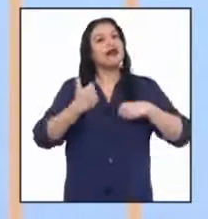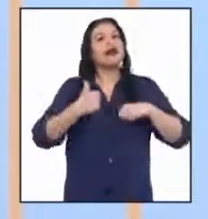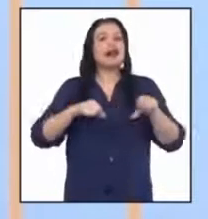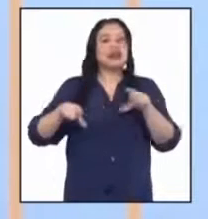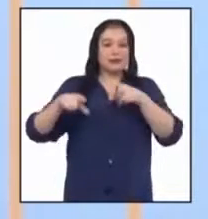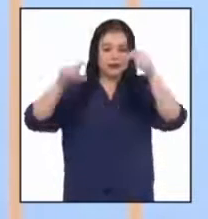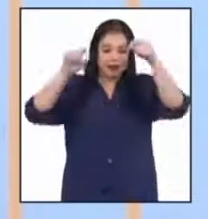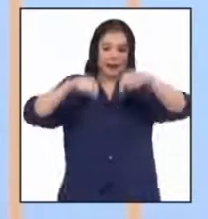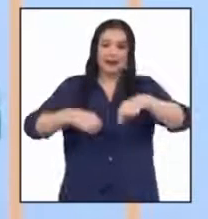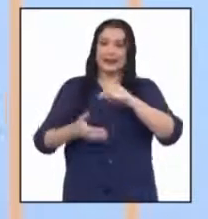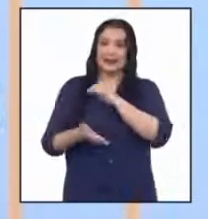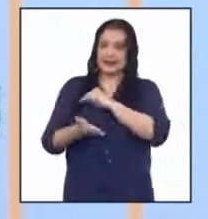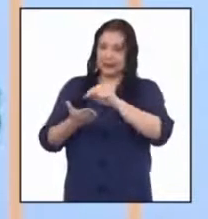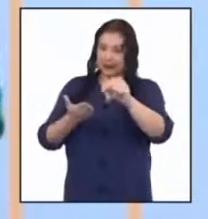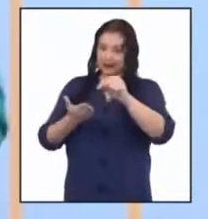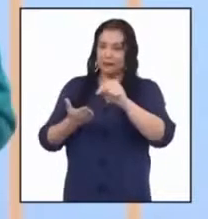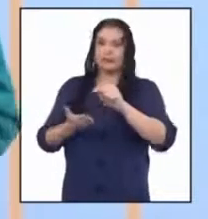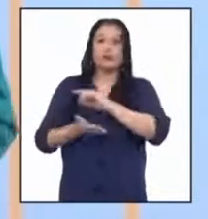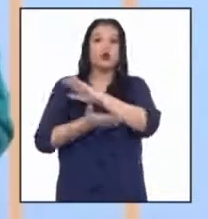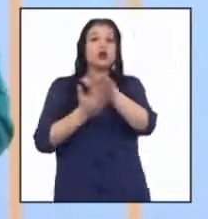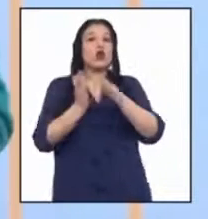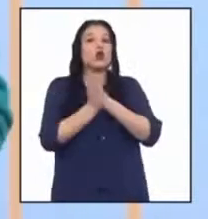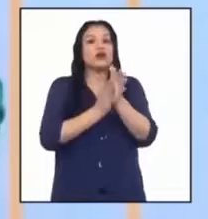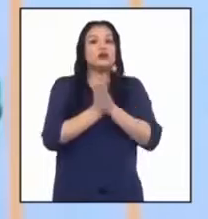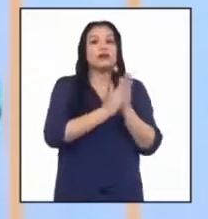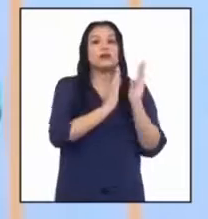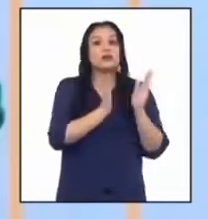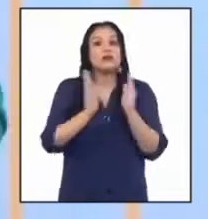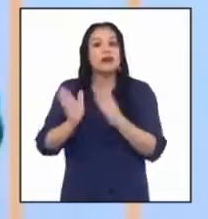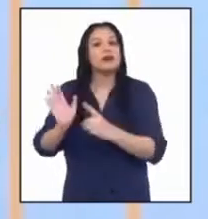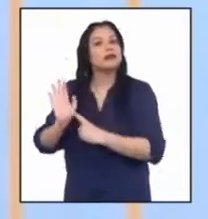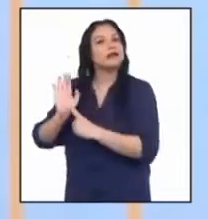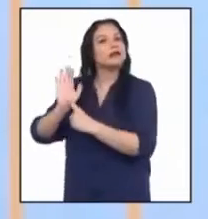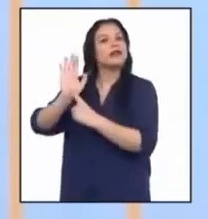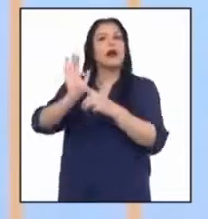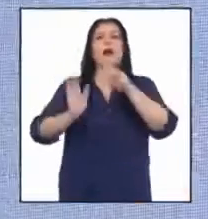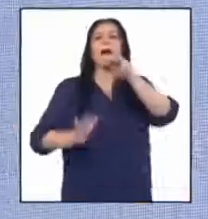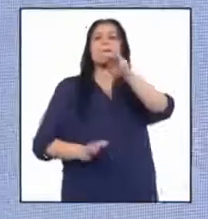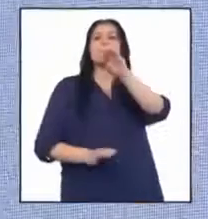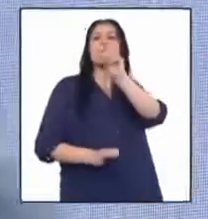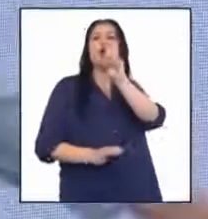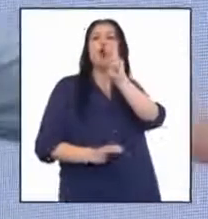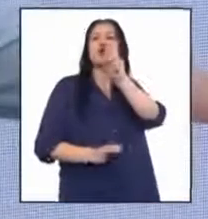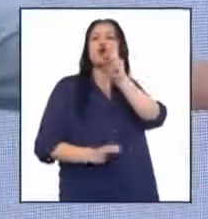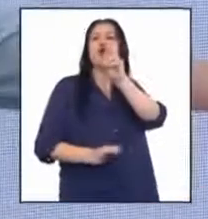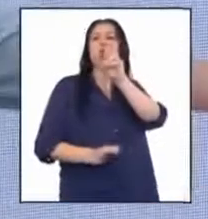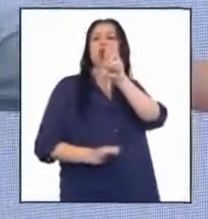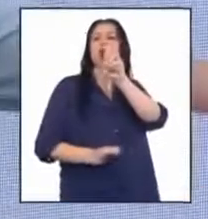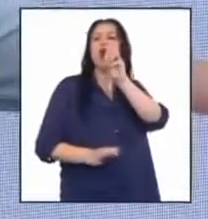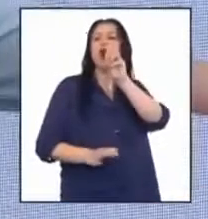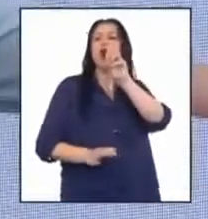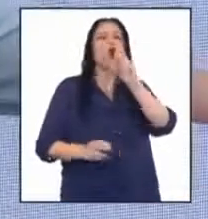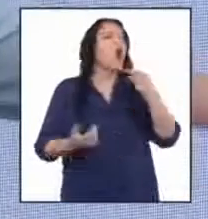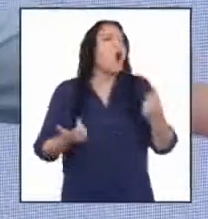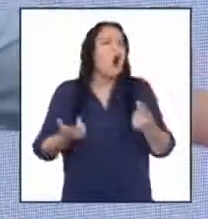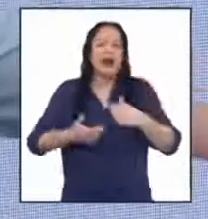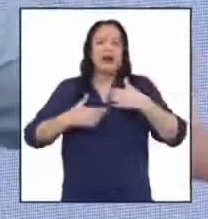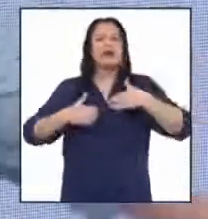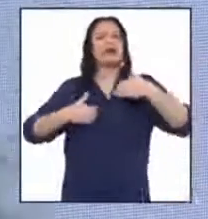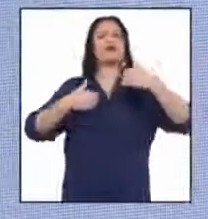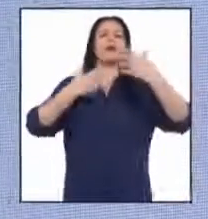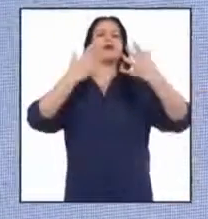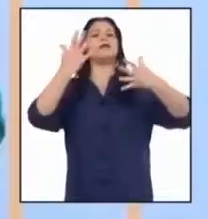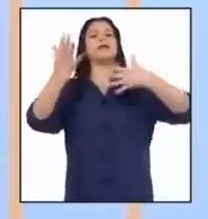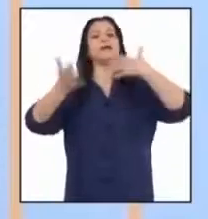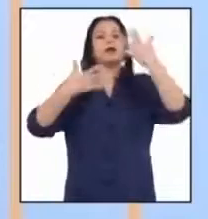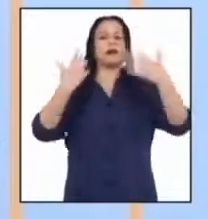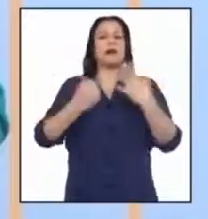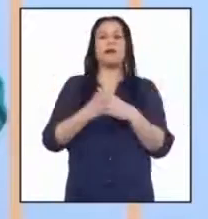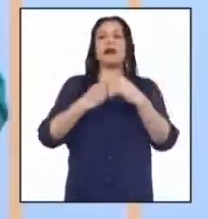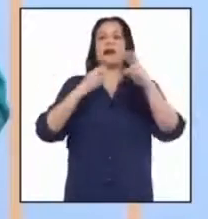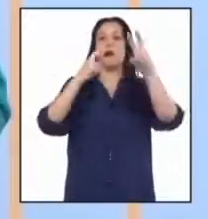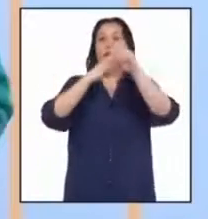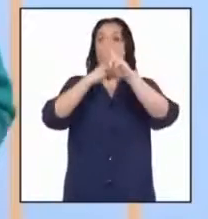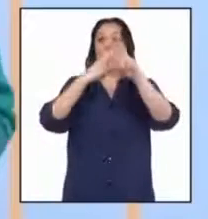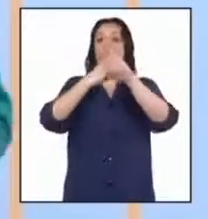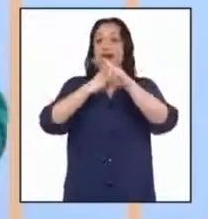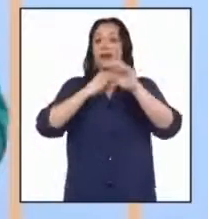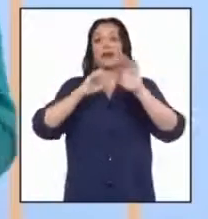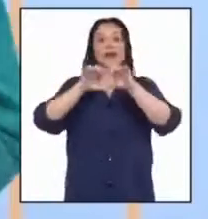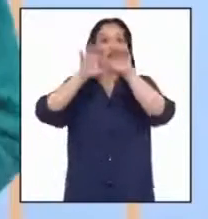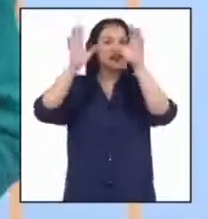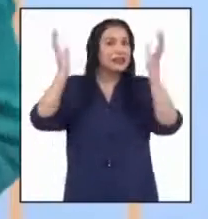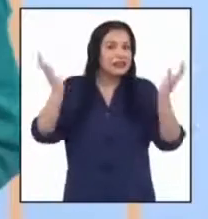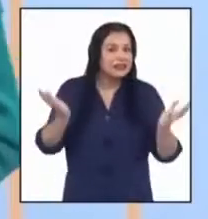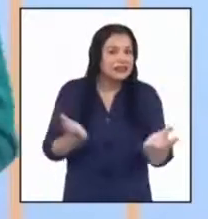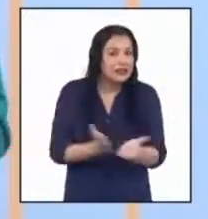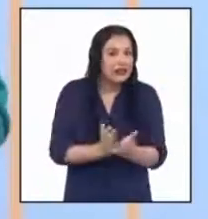la semana. Todos prepararemos y presentaremos un monólogo sobre el cuidado de la tierra, de nuestra Pachamama, pero frente a